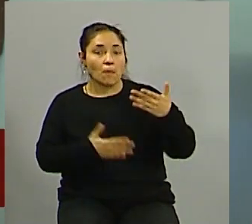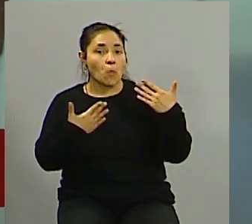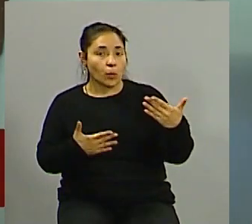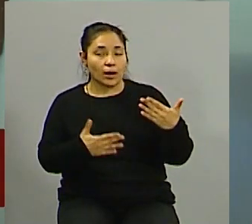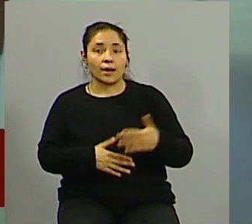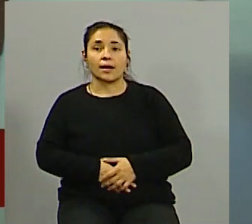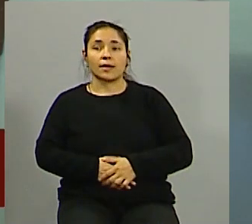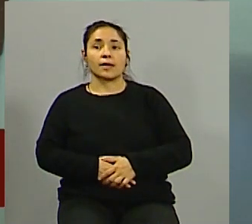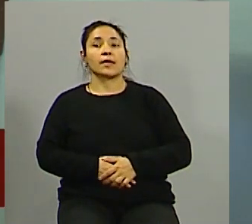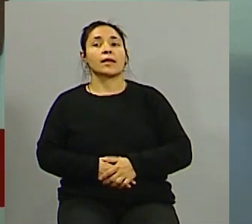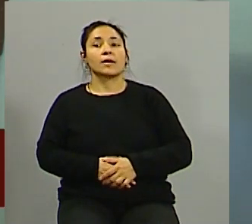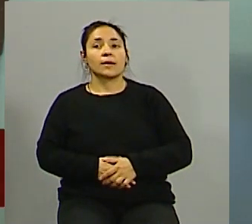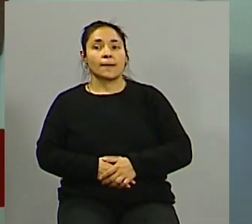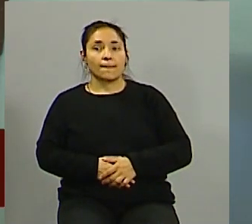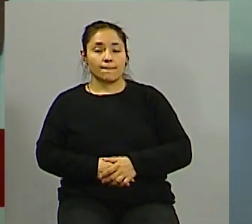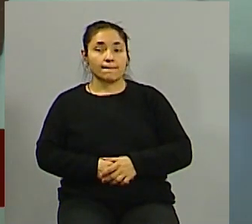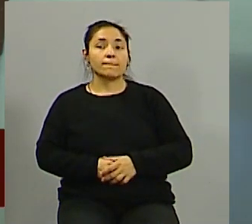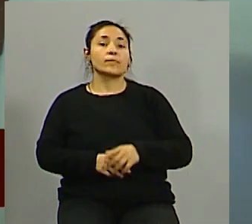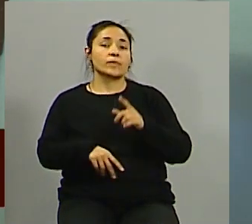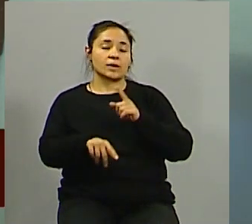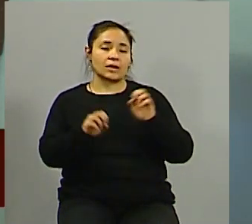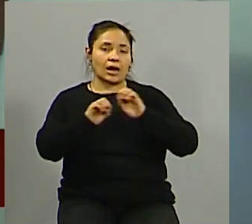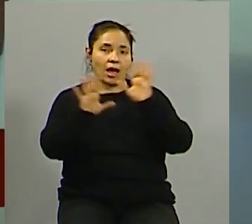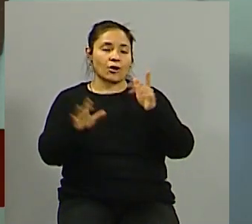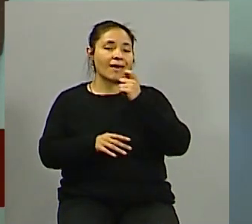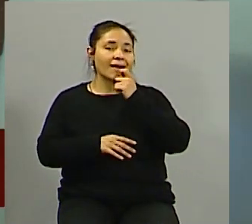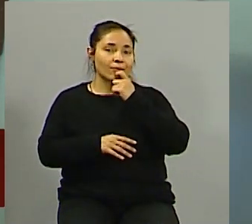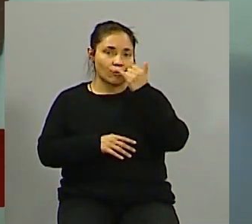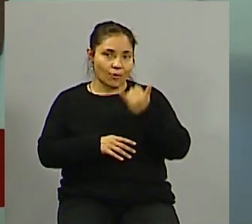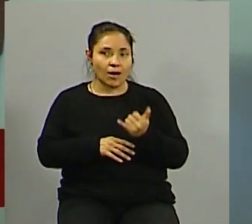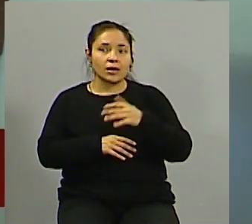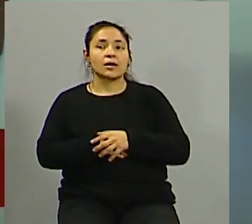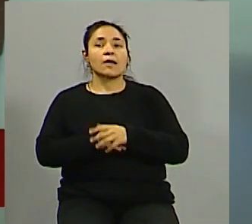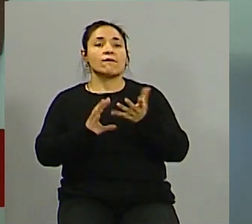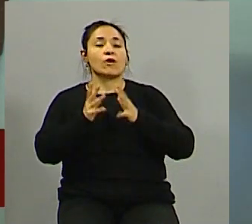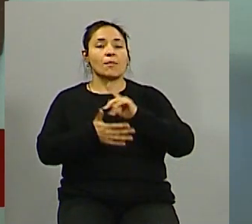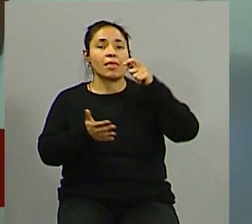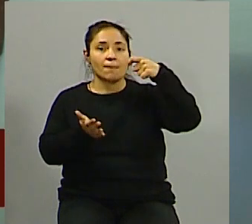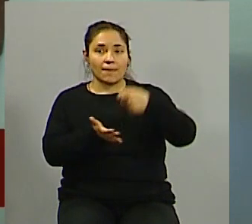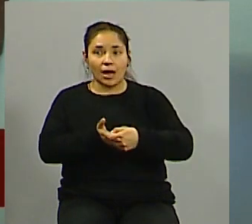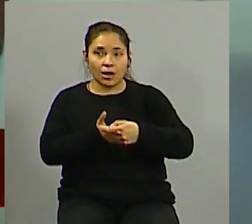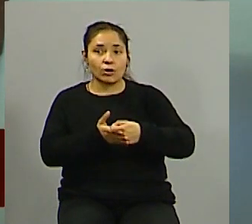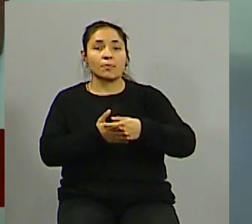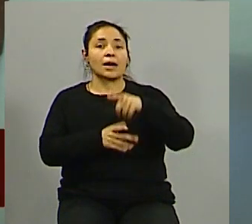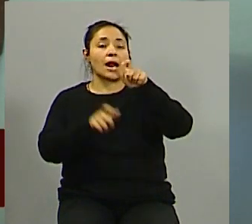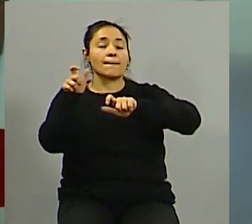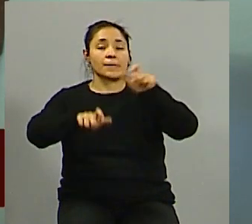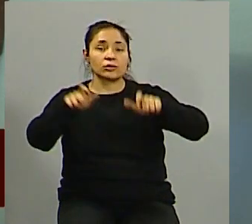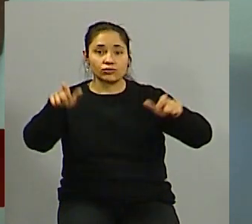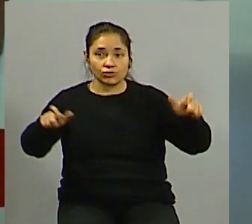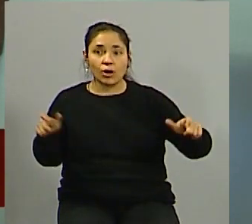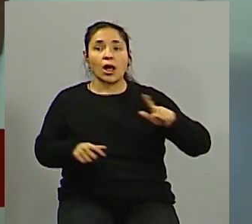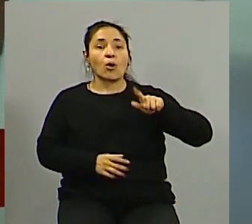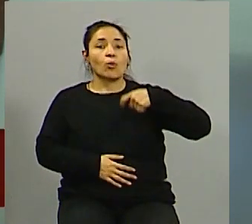cancelarlo. Y el ejemplo también más claro, hoy en día tenemos conviviendo a este nuevo plan de pago de deuda previsional para las personas que ya tienen la